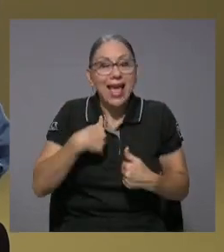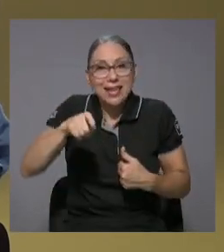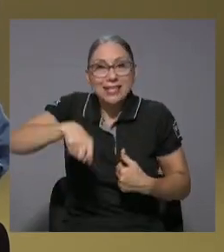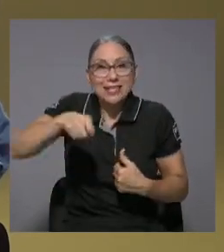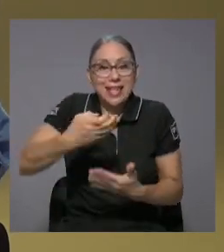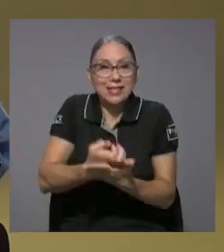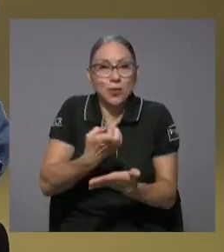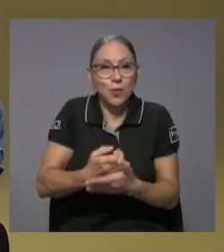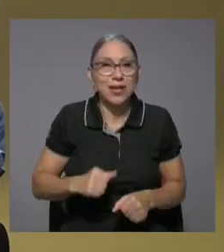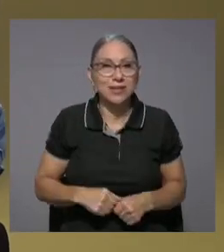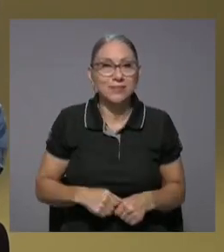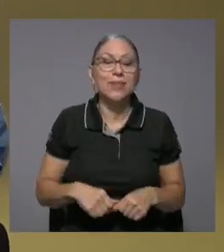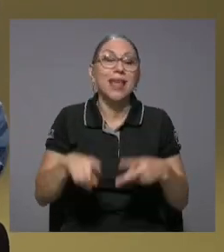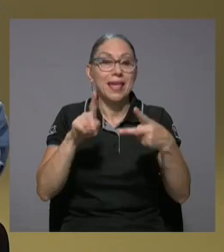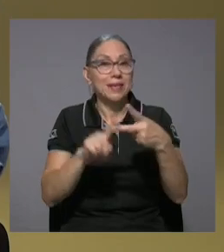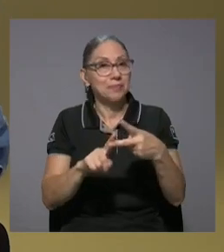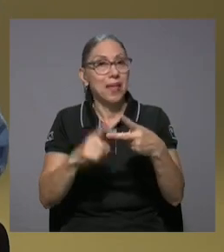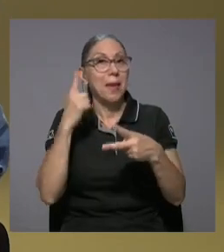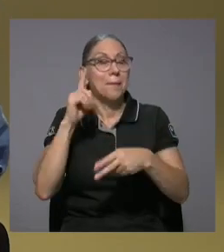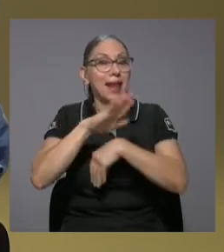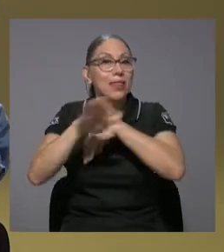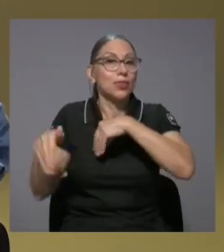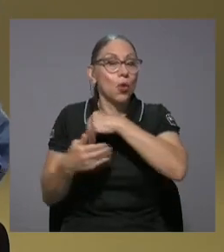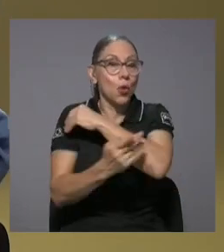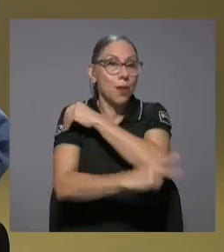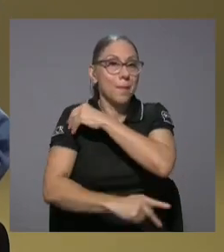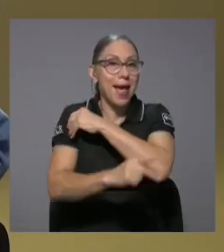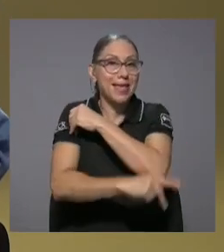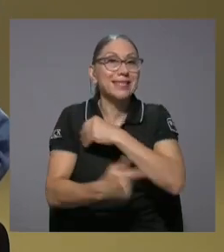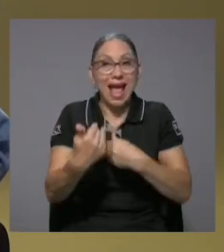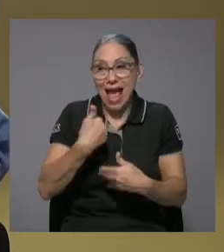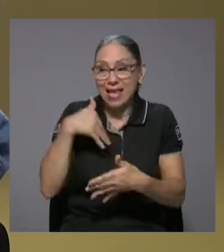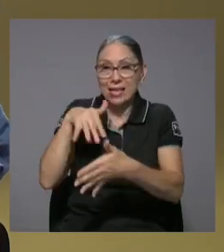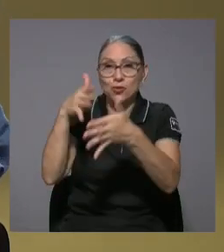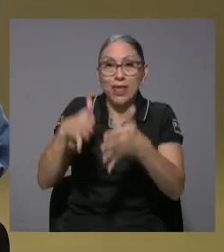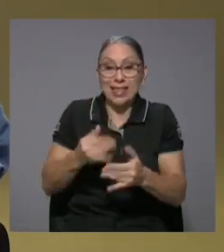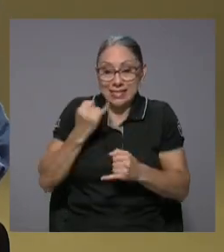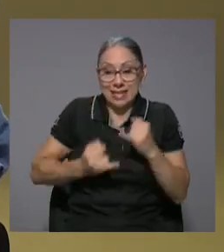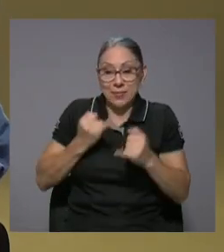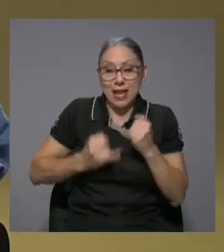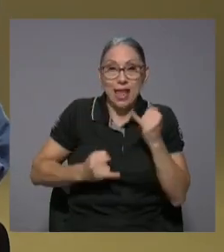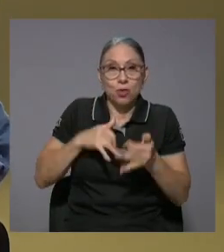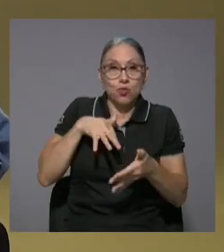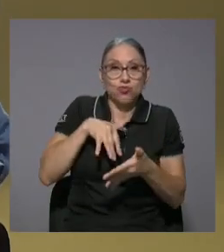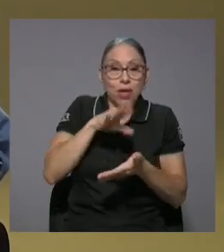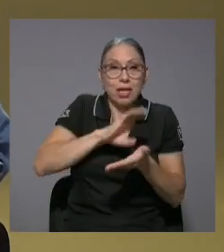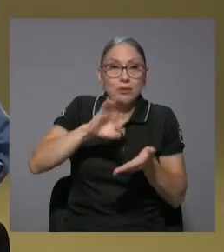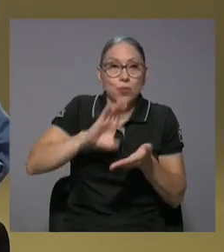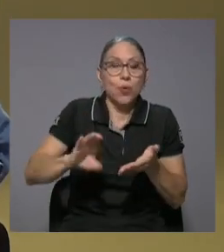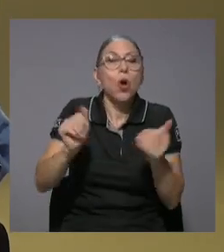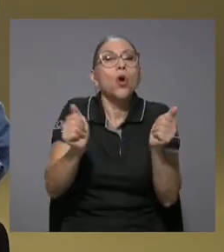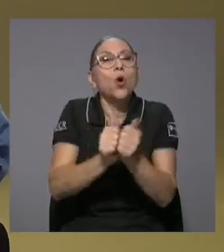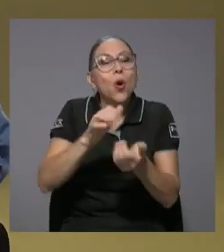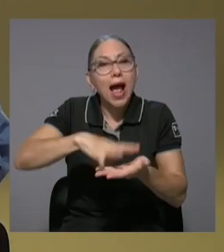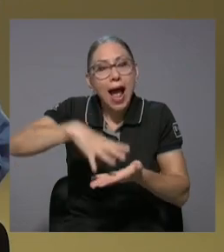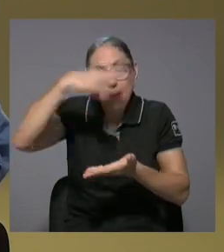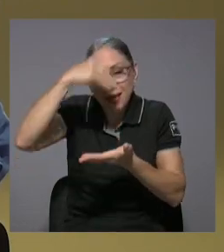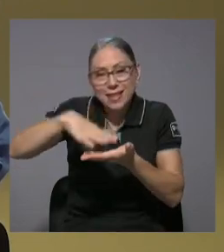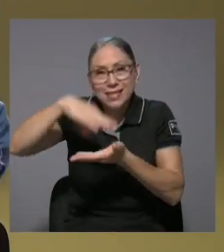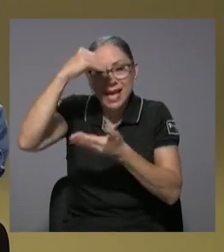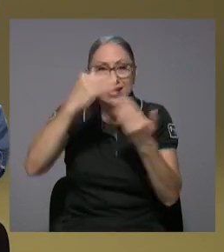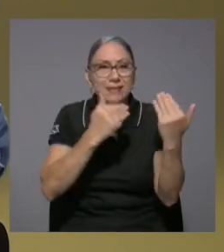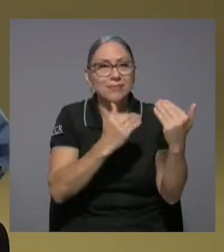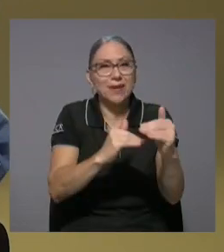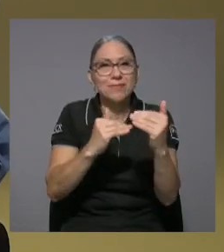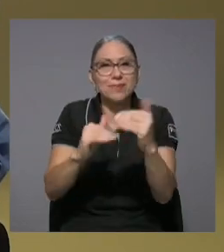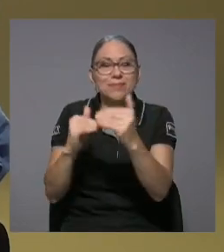lado, tenemos para todo el país estudiantes que están terminando educación secundaria con aprendizajes muy recortados, que es lo que reporta el